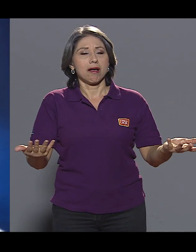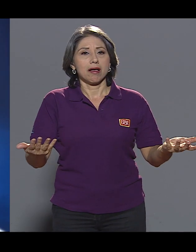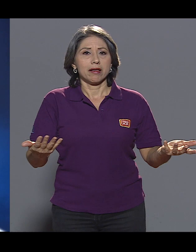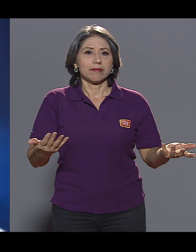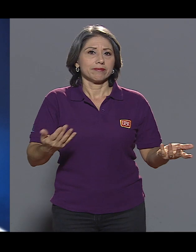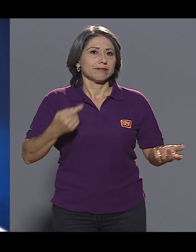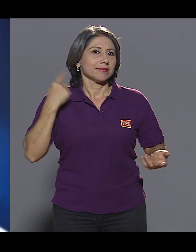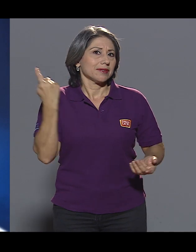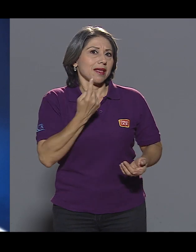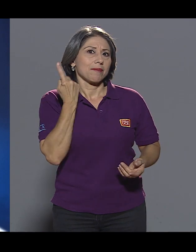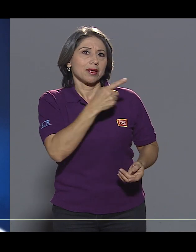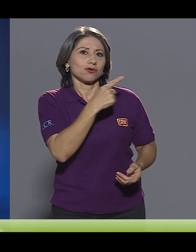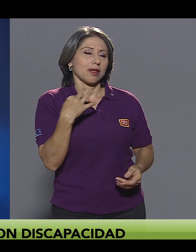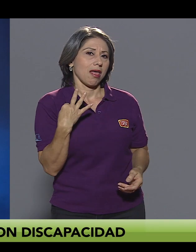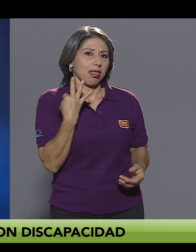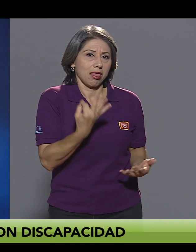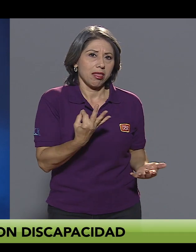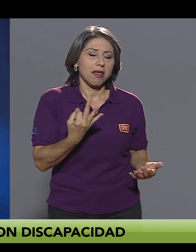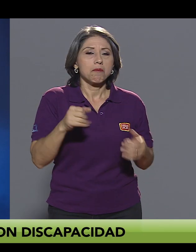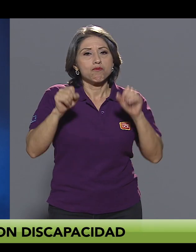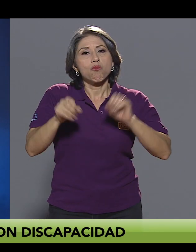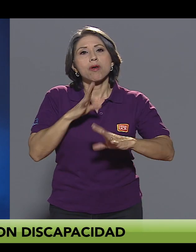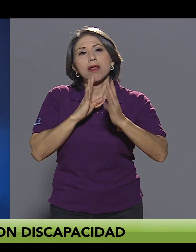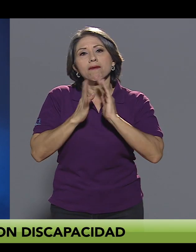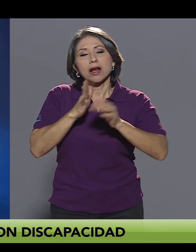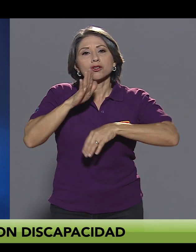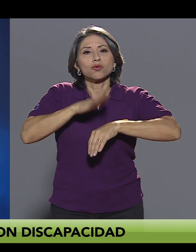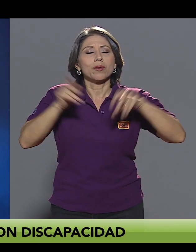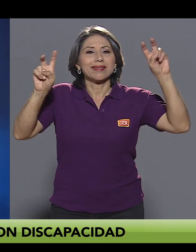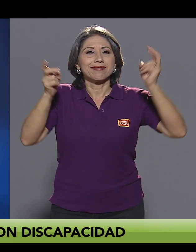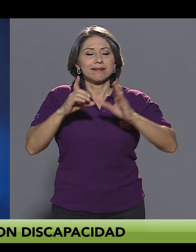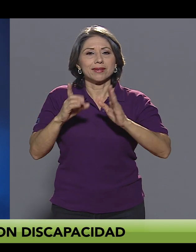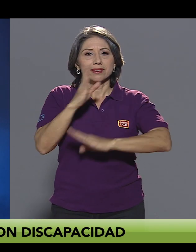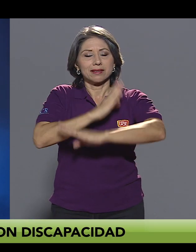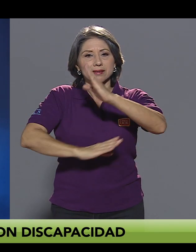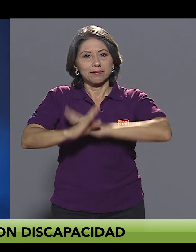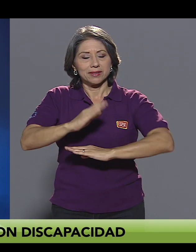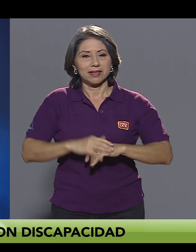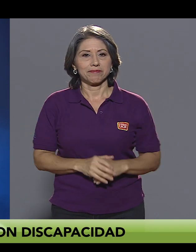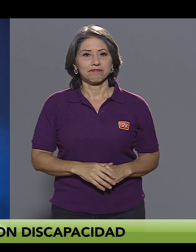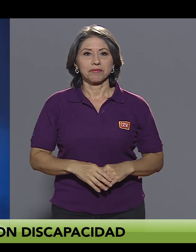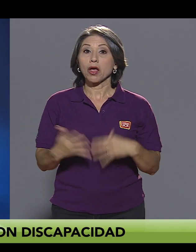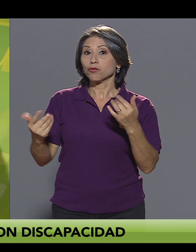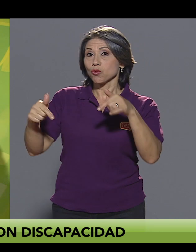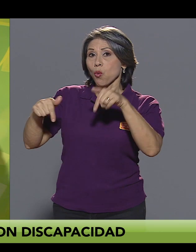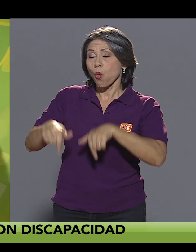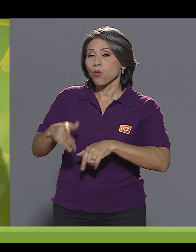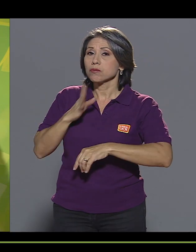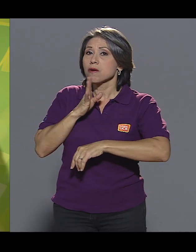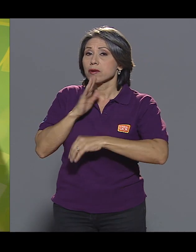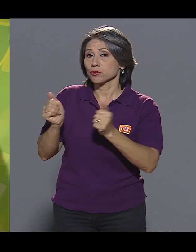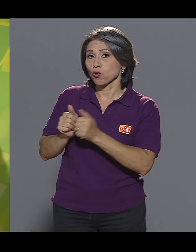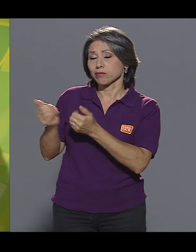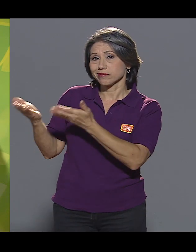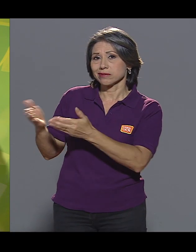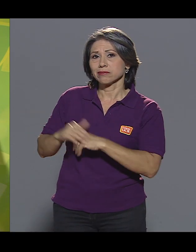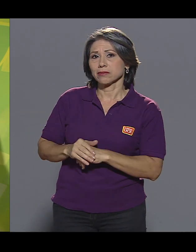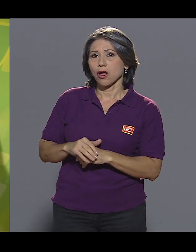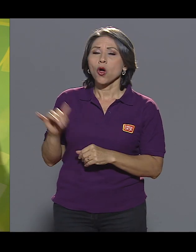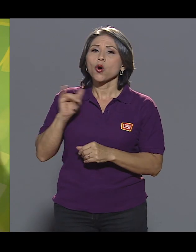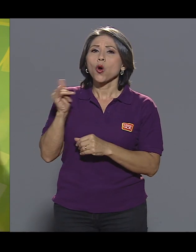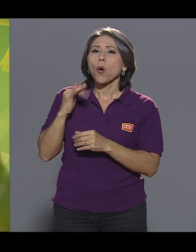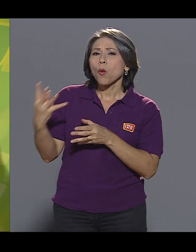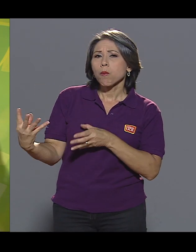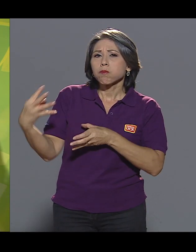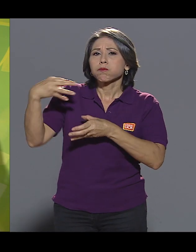que nos hace la invitación para poder conversar un poco sobre lo que son los temas de discapacidad. Y bueno, hoy estaremos conversando con Luis como parte de